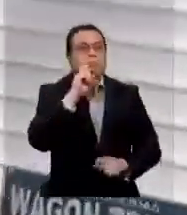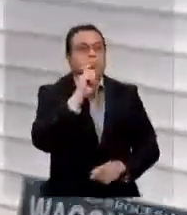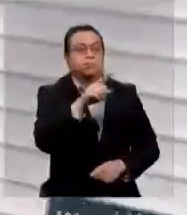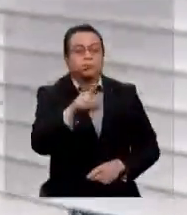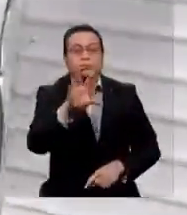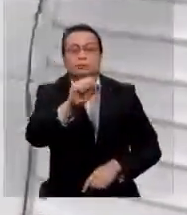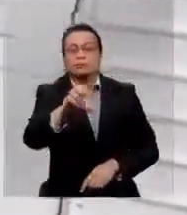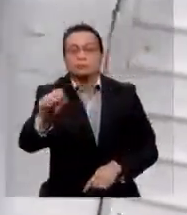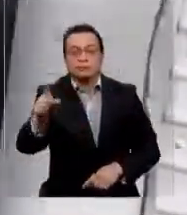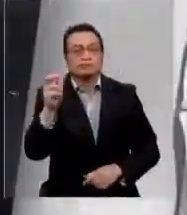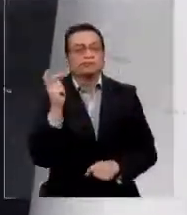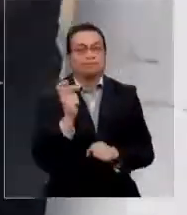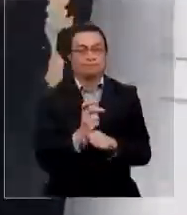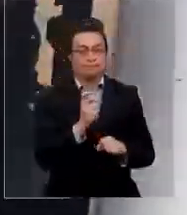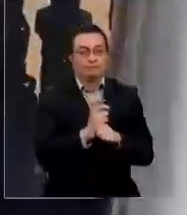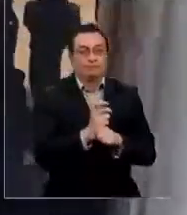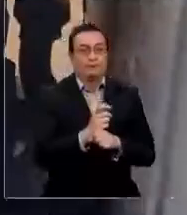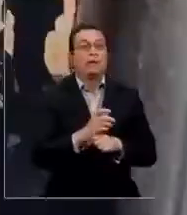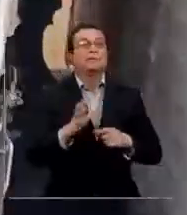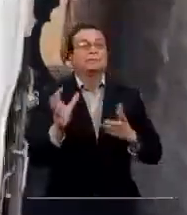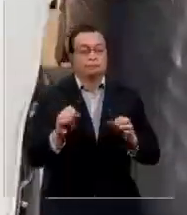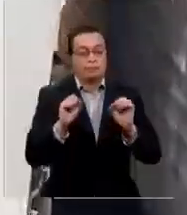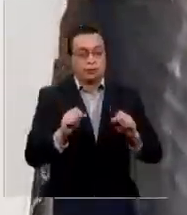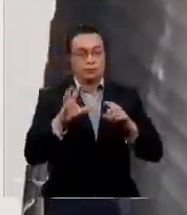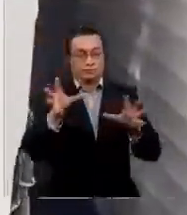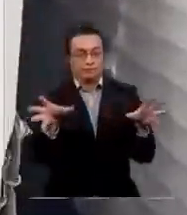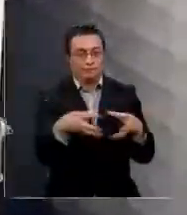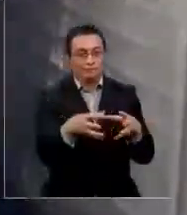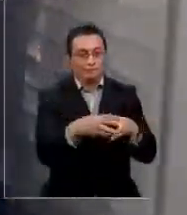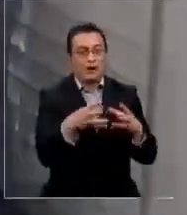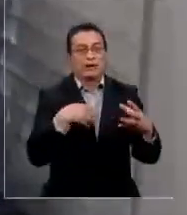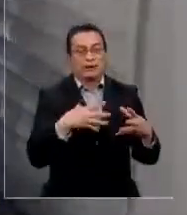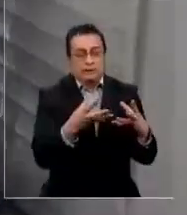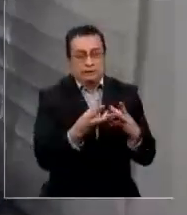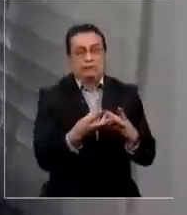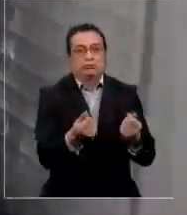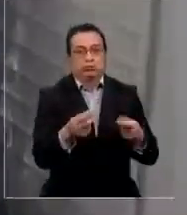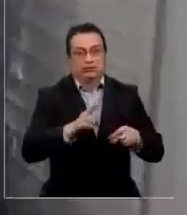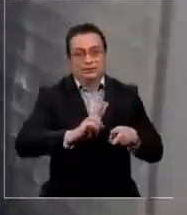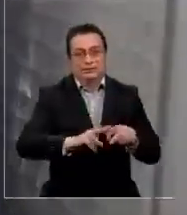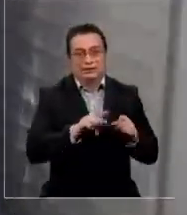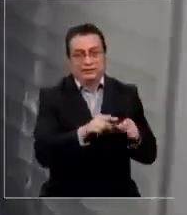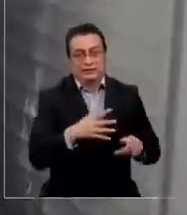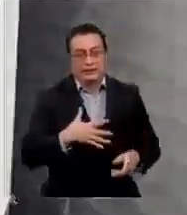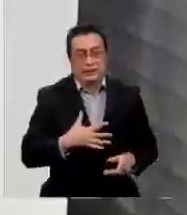paradero de los asaltantes y lograr así la desarticulación de esta preparada banda.